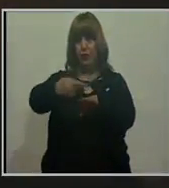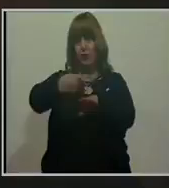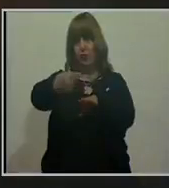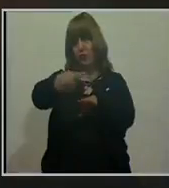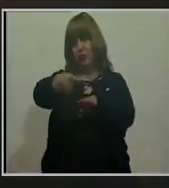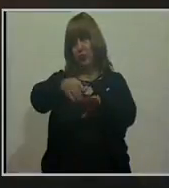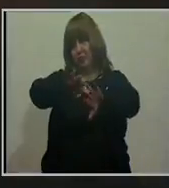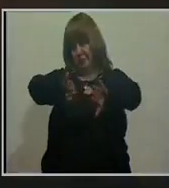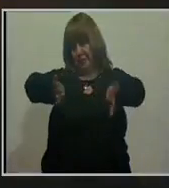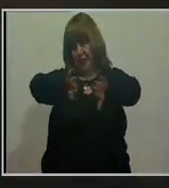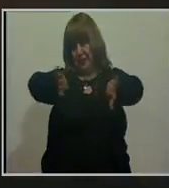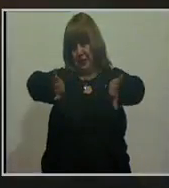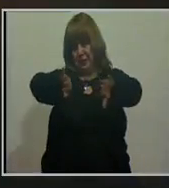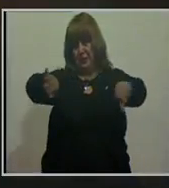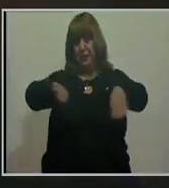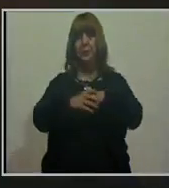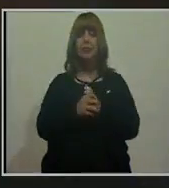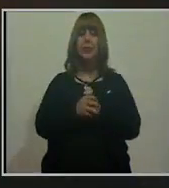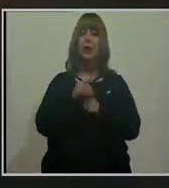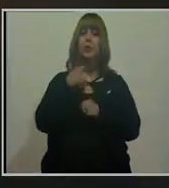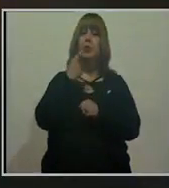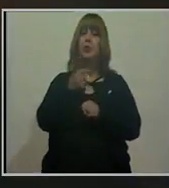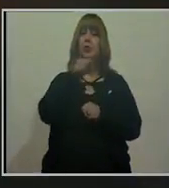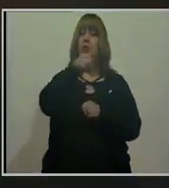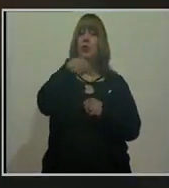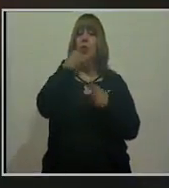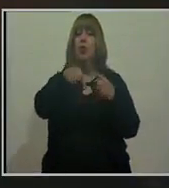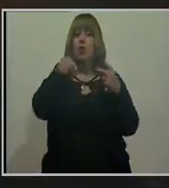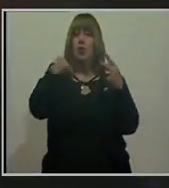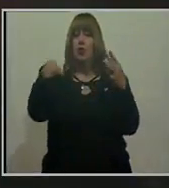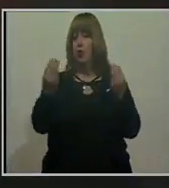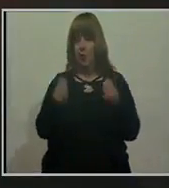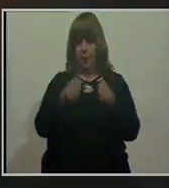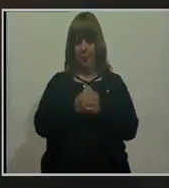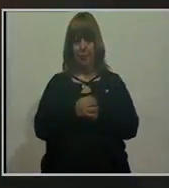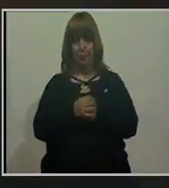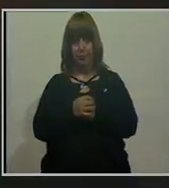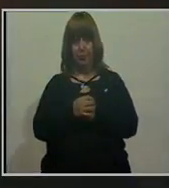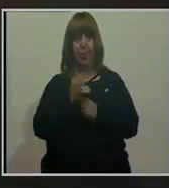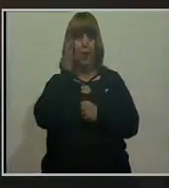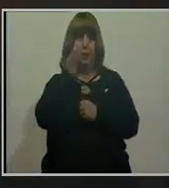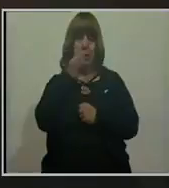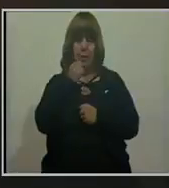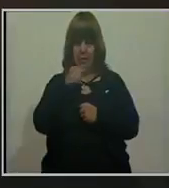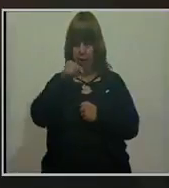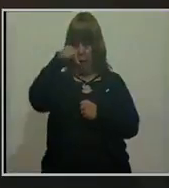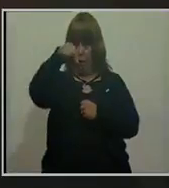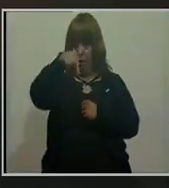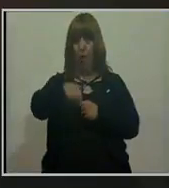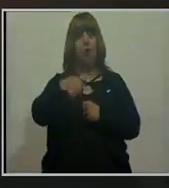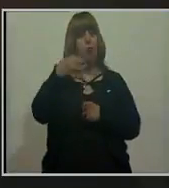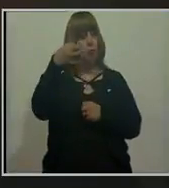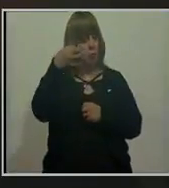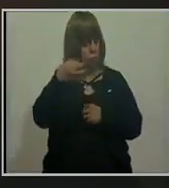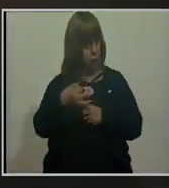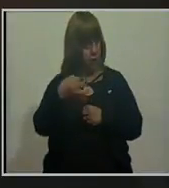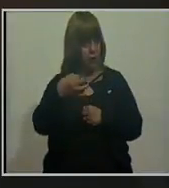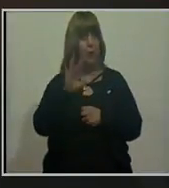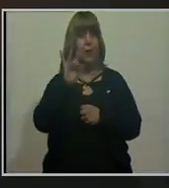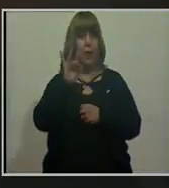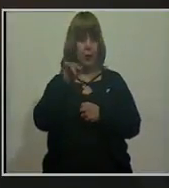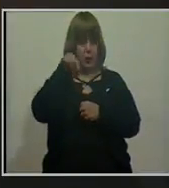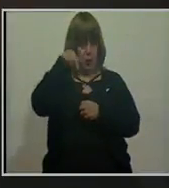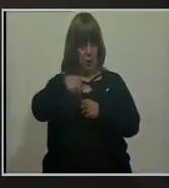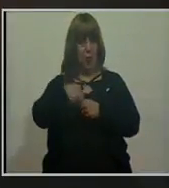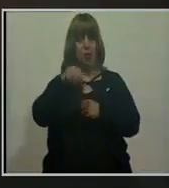y sábado por delante. Bueno, empezamos por el día de hoy. Por el día de hoy esperamos tiempo bueno en general. Hoy es miércoles, ¿no?